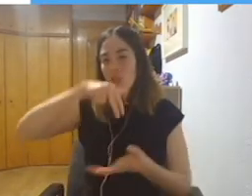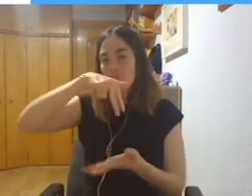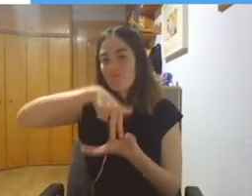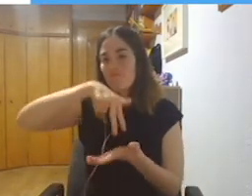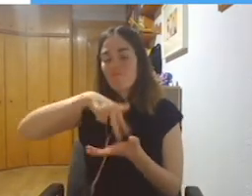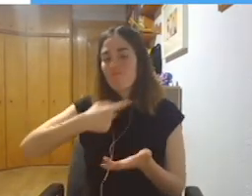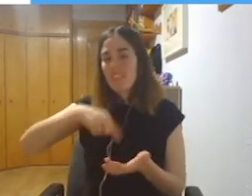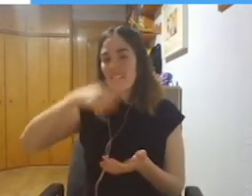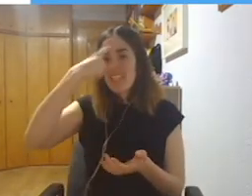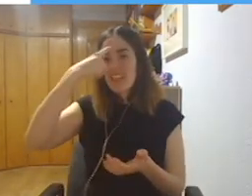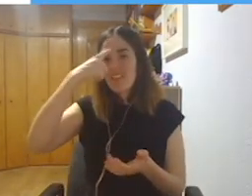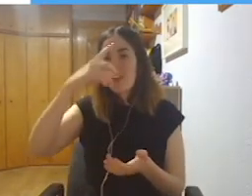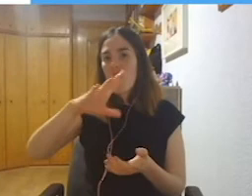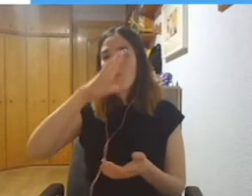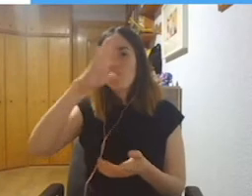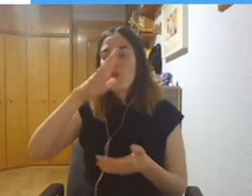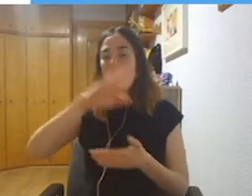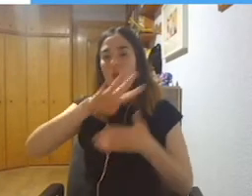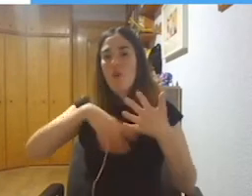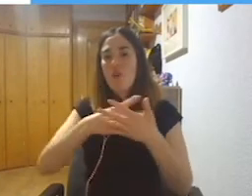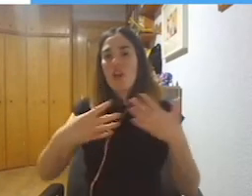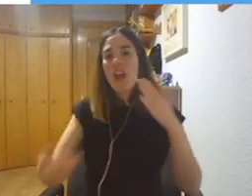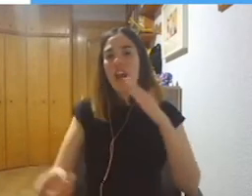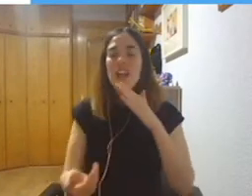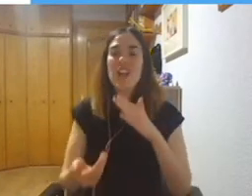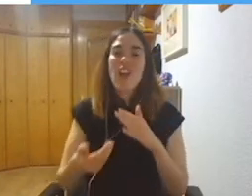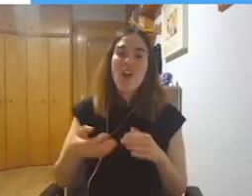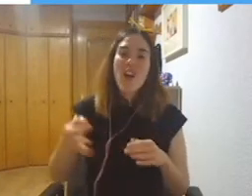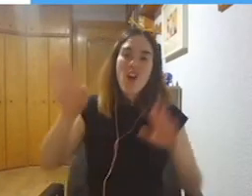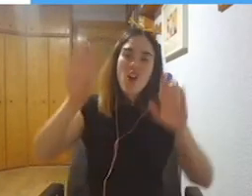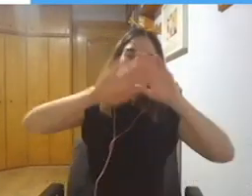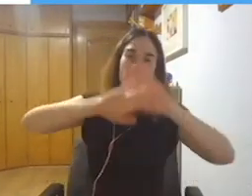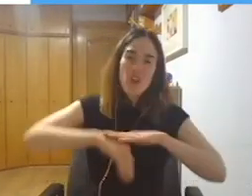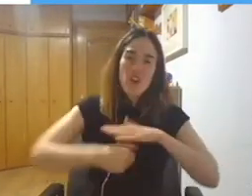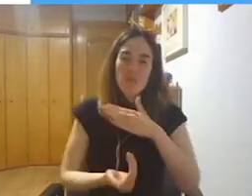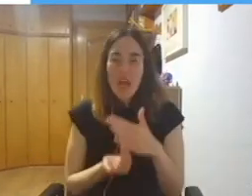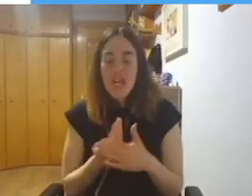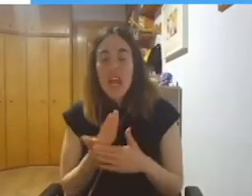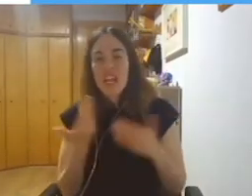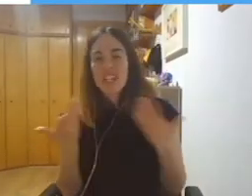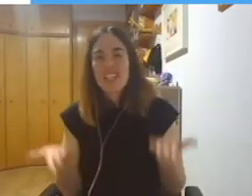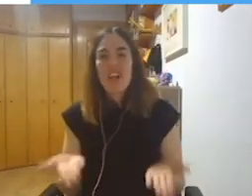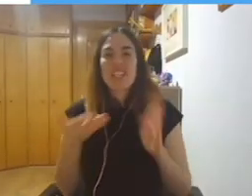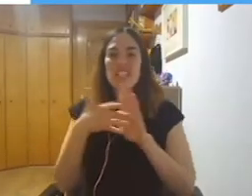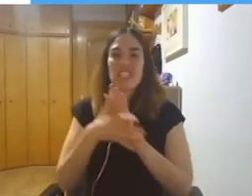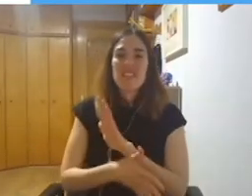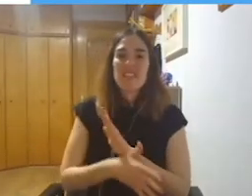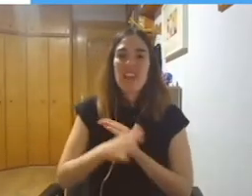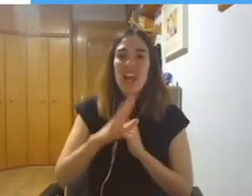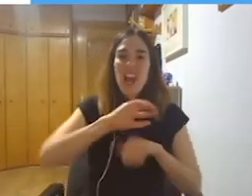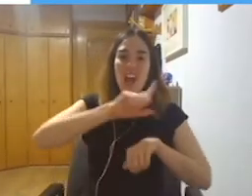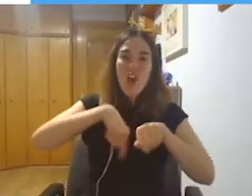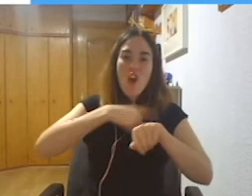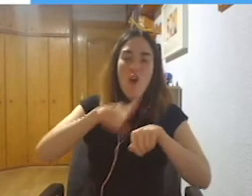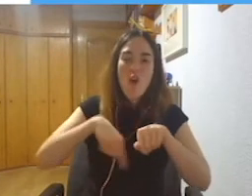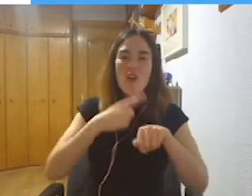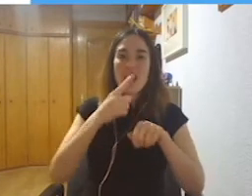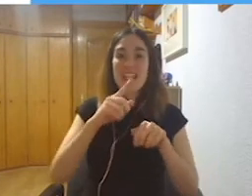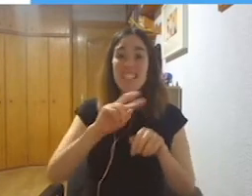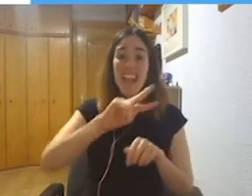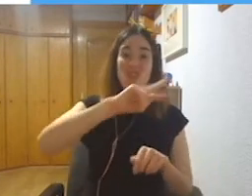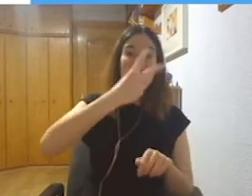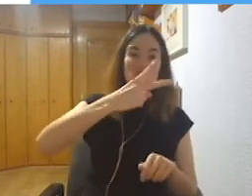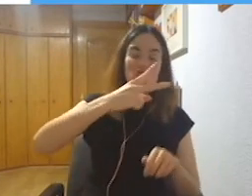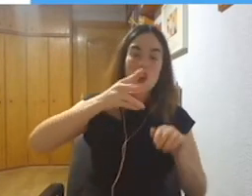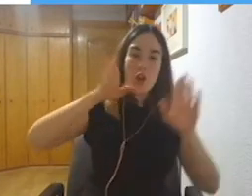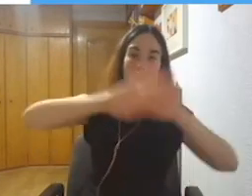que es en la franja de madrugada y de mañana, y eso quiere decir comprendiendo un número de horas desde las 2